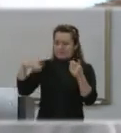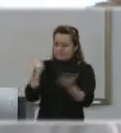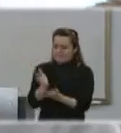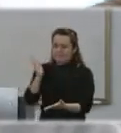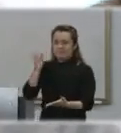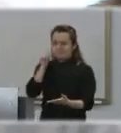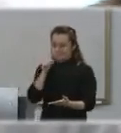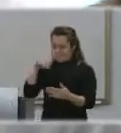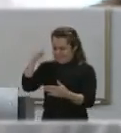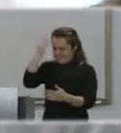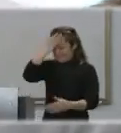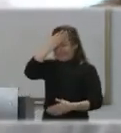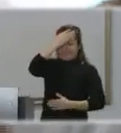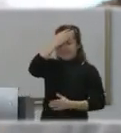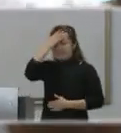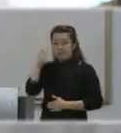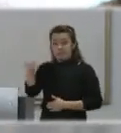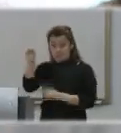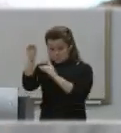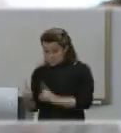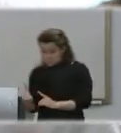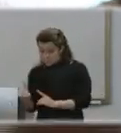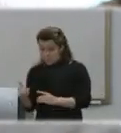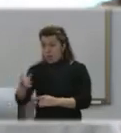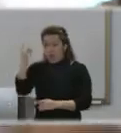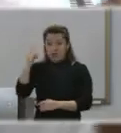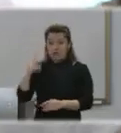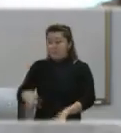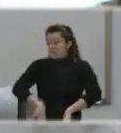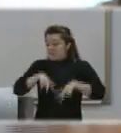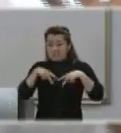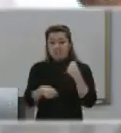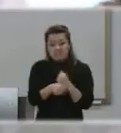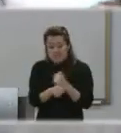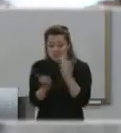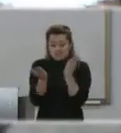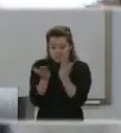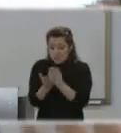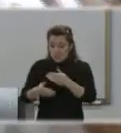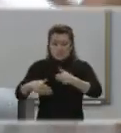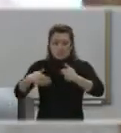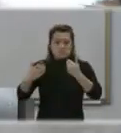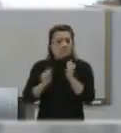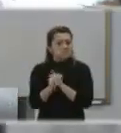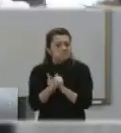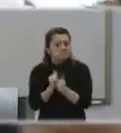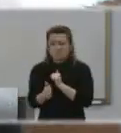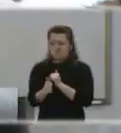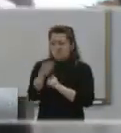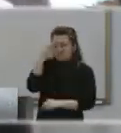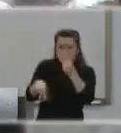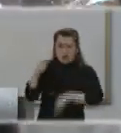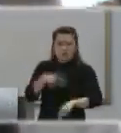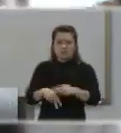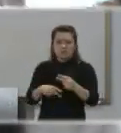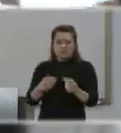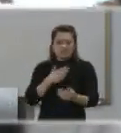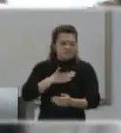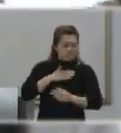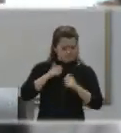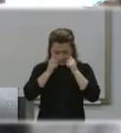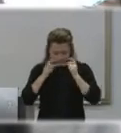preocupan cuando una persona toma la decisión de tal cosa, de estudiar, de trabajar, de hacer deporte, de tener hijos, de vivir su